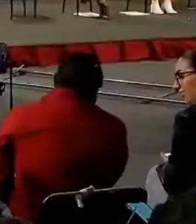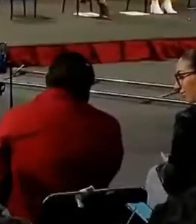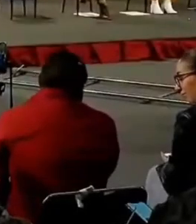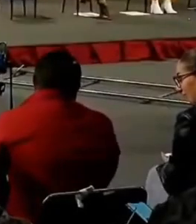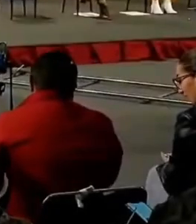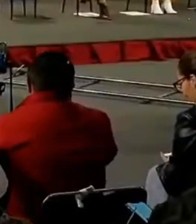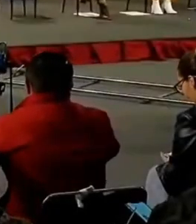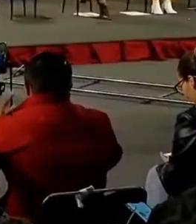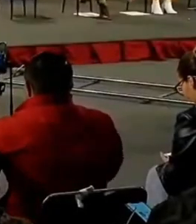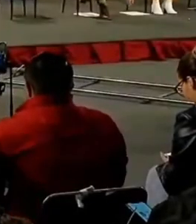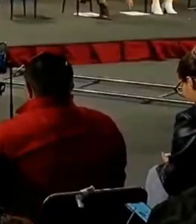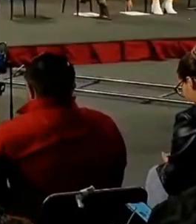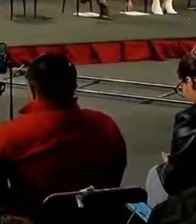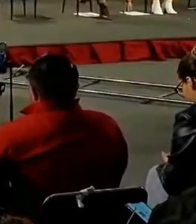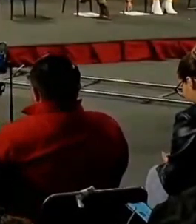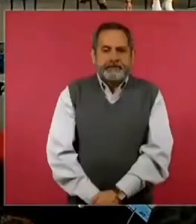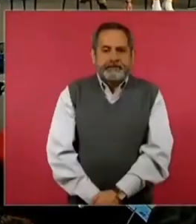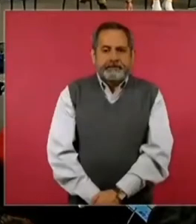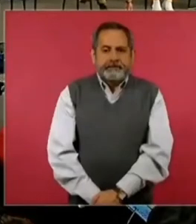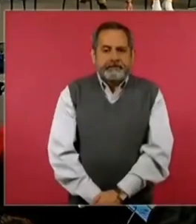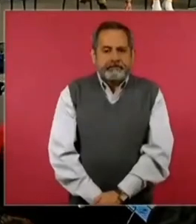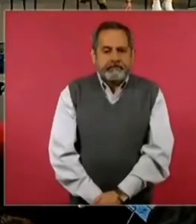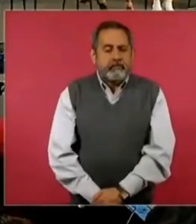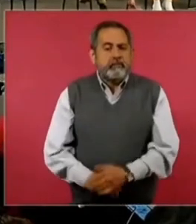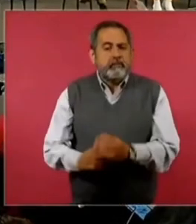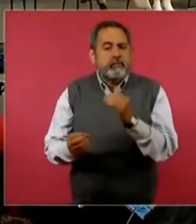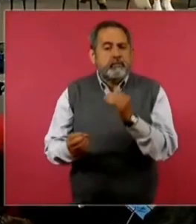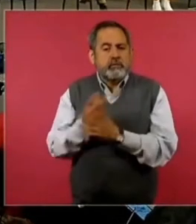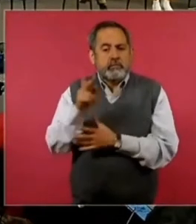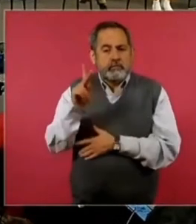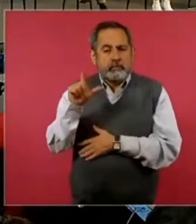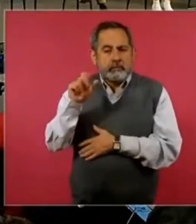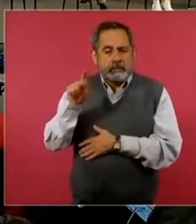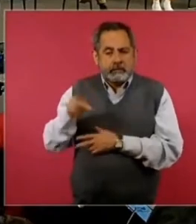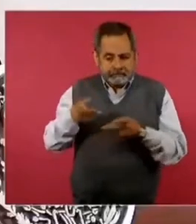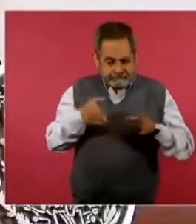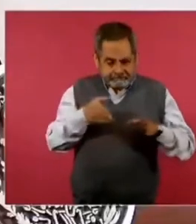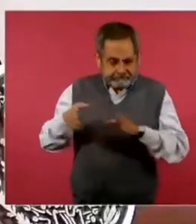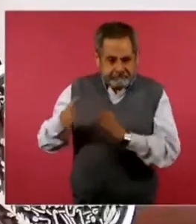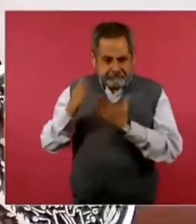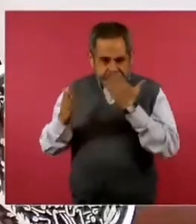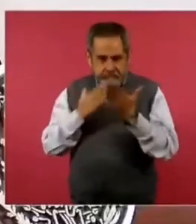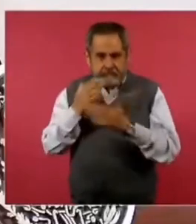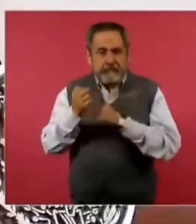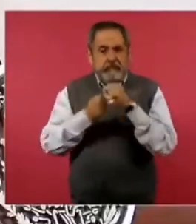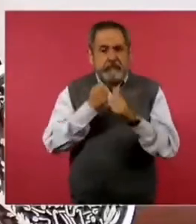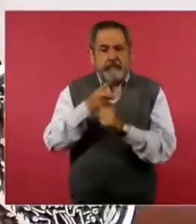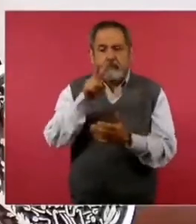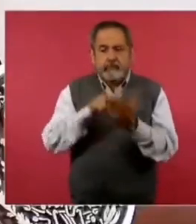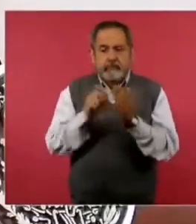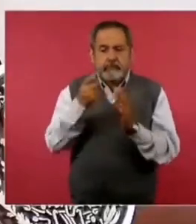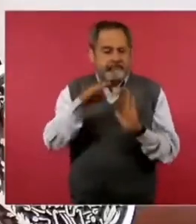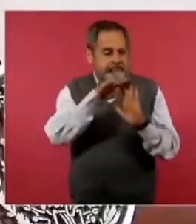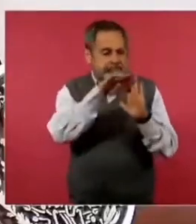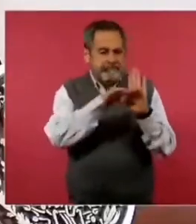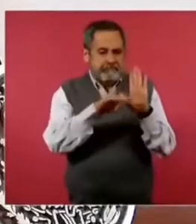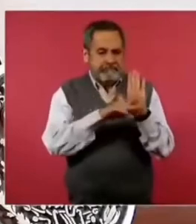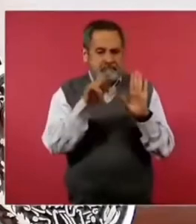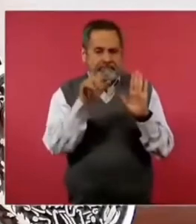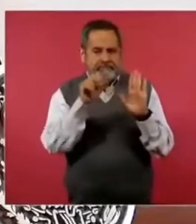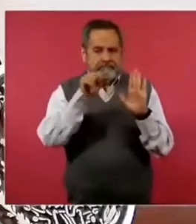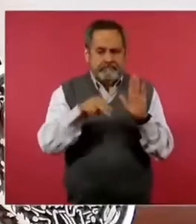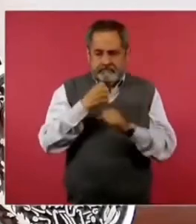Tenemos la aplicación de un nuevo plan de estudios, el Plan de Estudios 2022, que tiene como